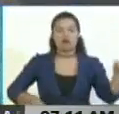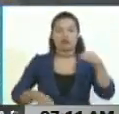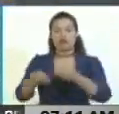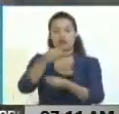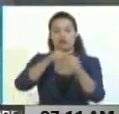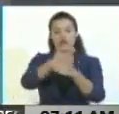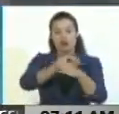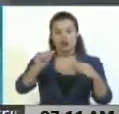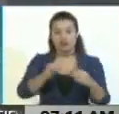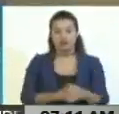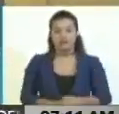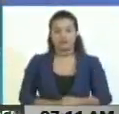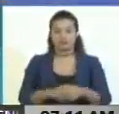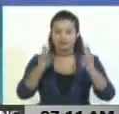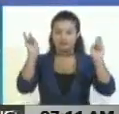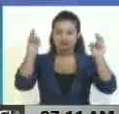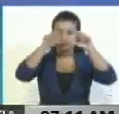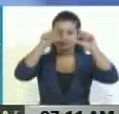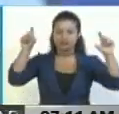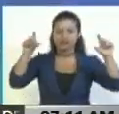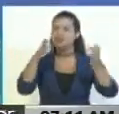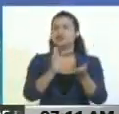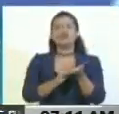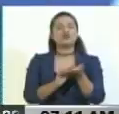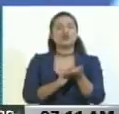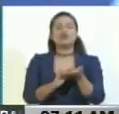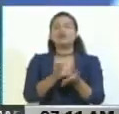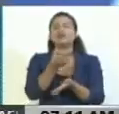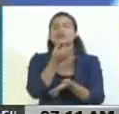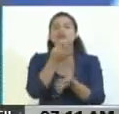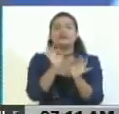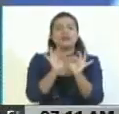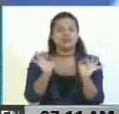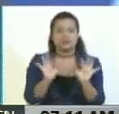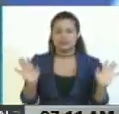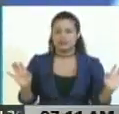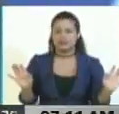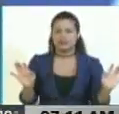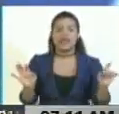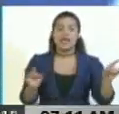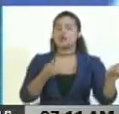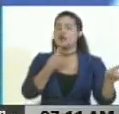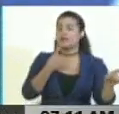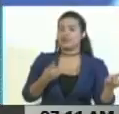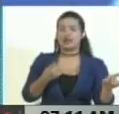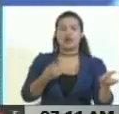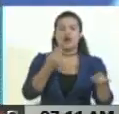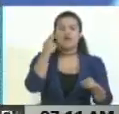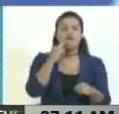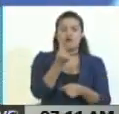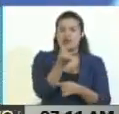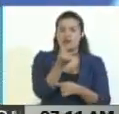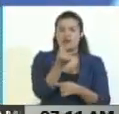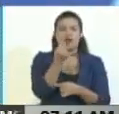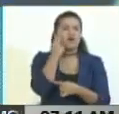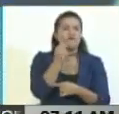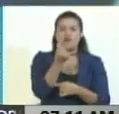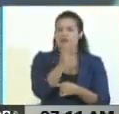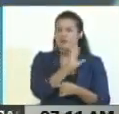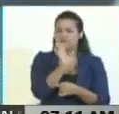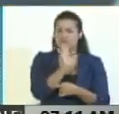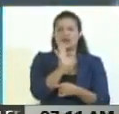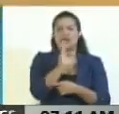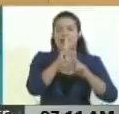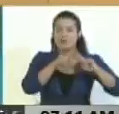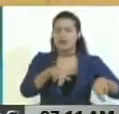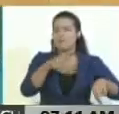Cito comillas. La solución es sencilla, hay que reemplazar el Bolívar por el dólar estadounidense, escribió este personaje